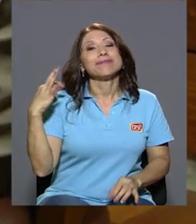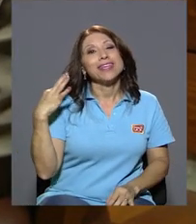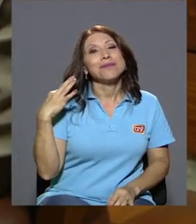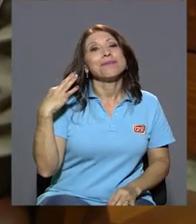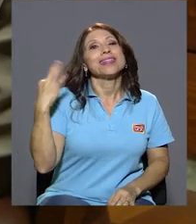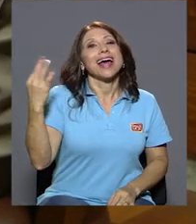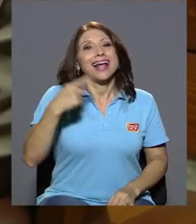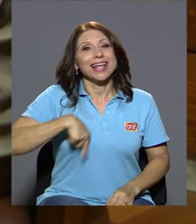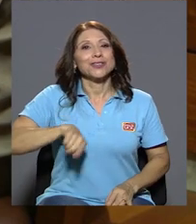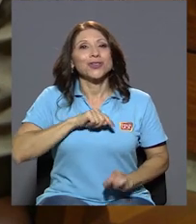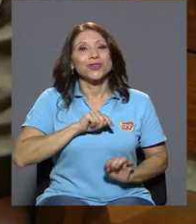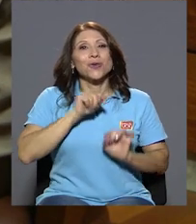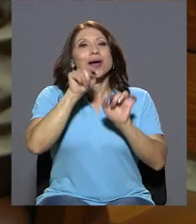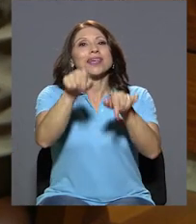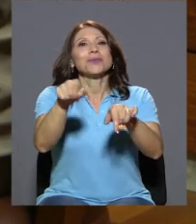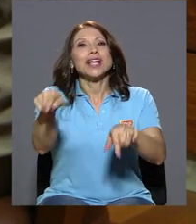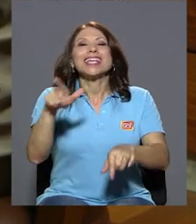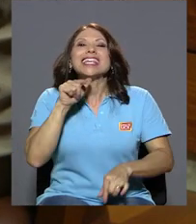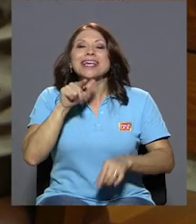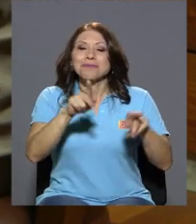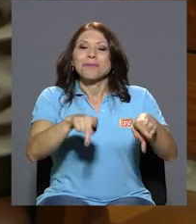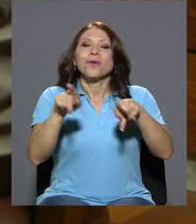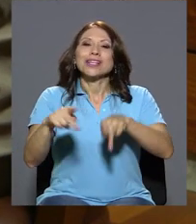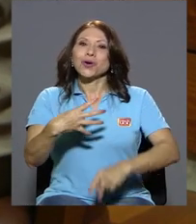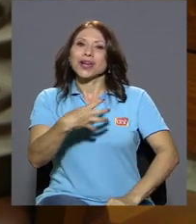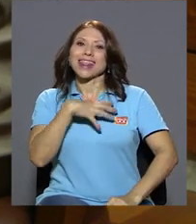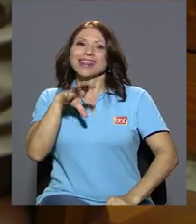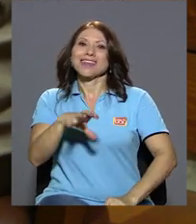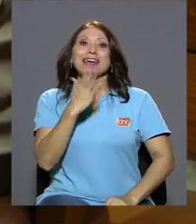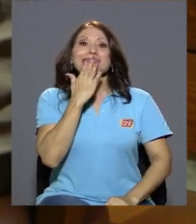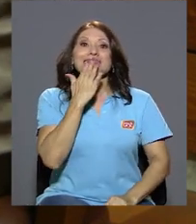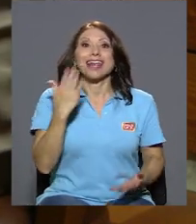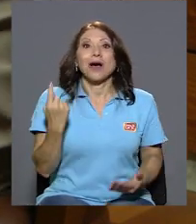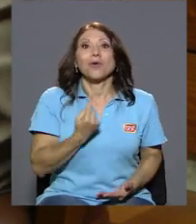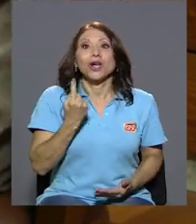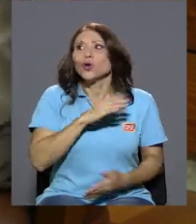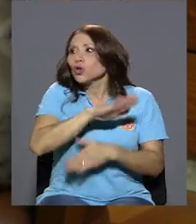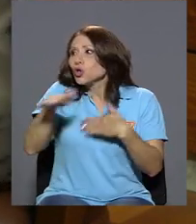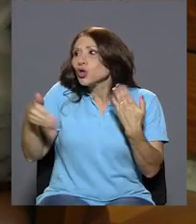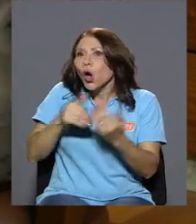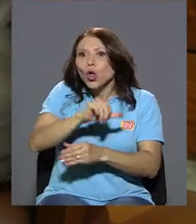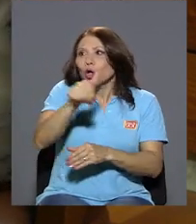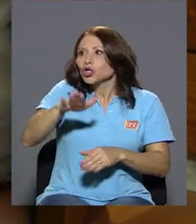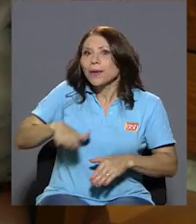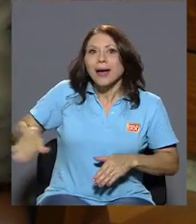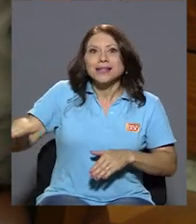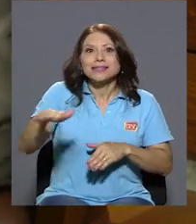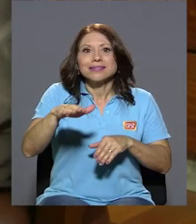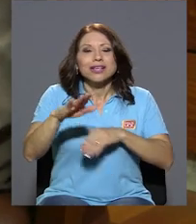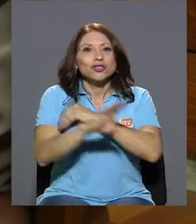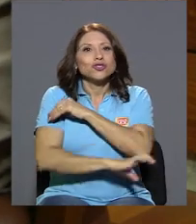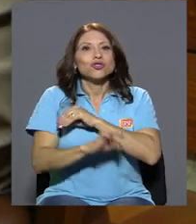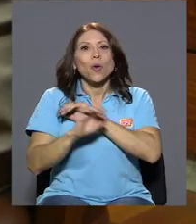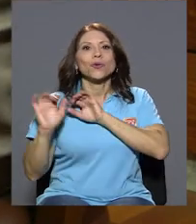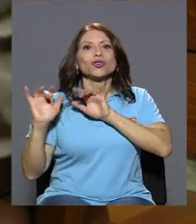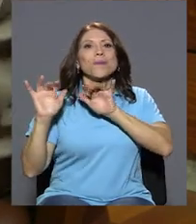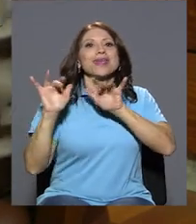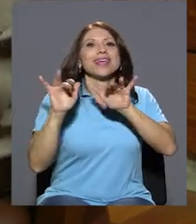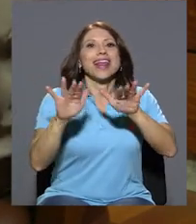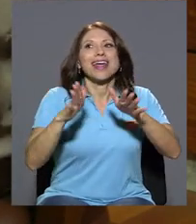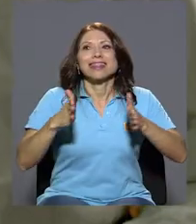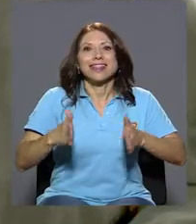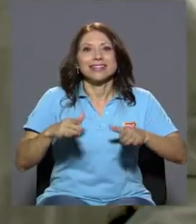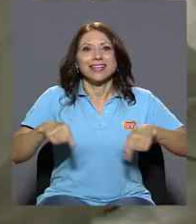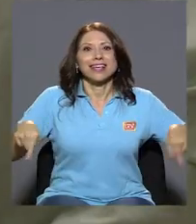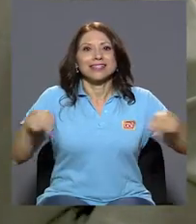de que sería la población nativa los pueblos indígenas eran los únicos que estaban ahí todos los demás somos migrantes en este país